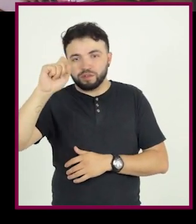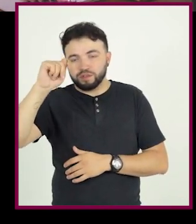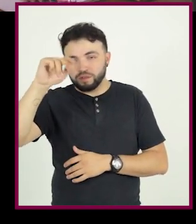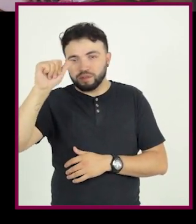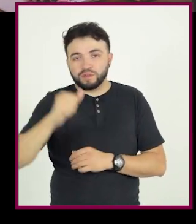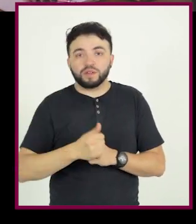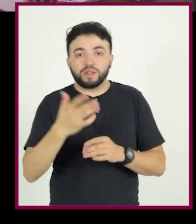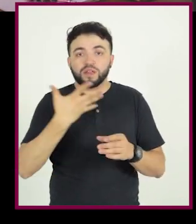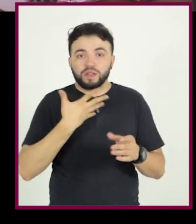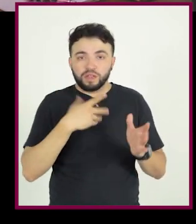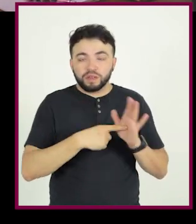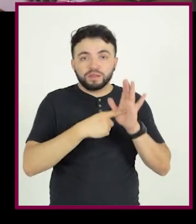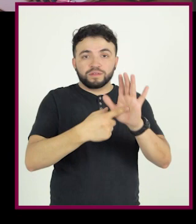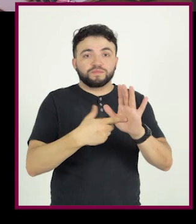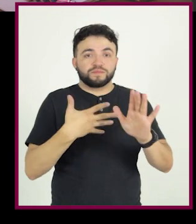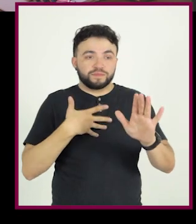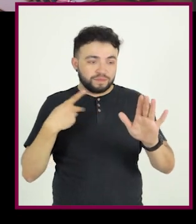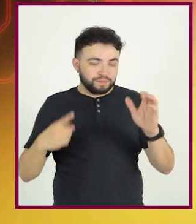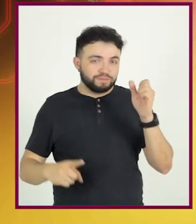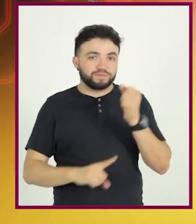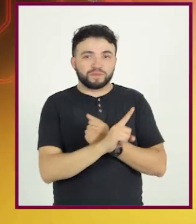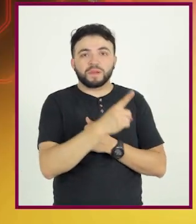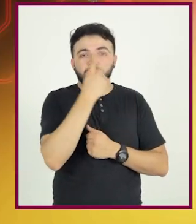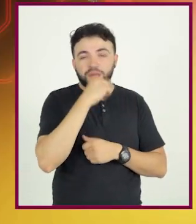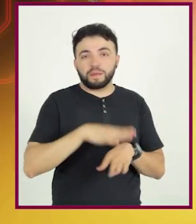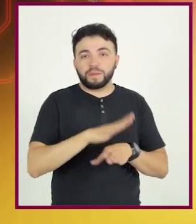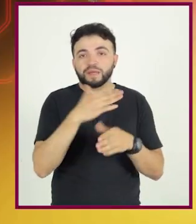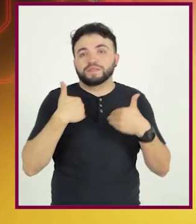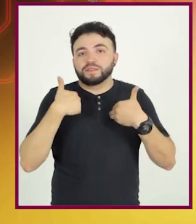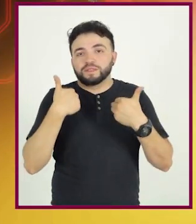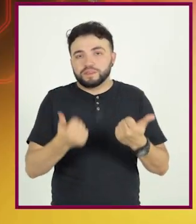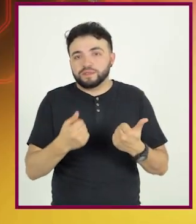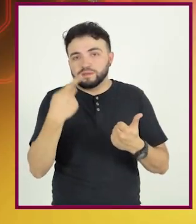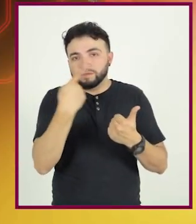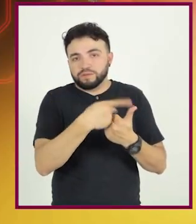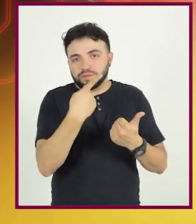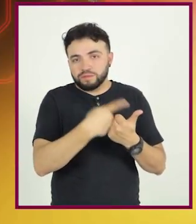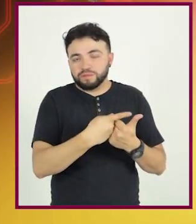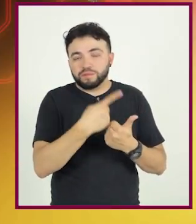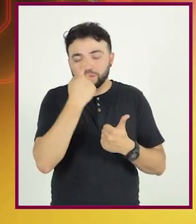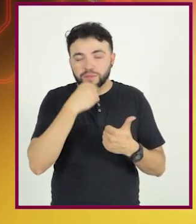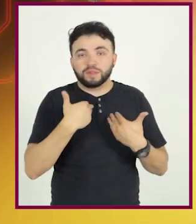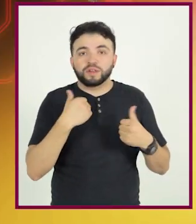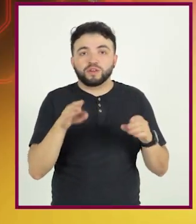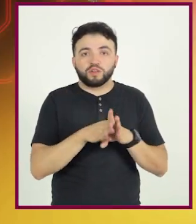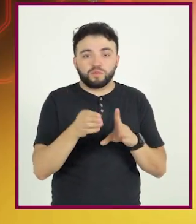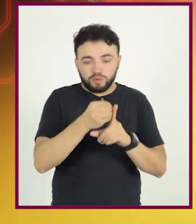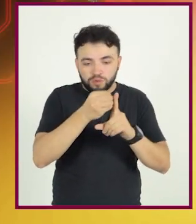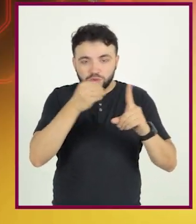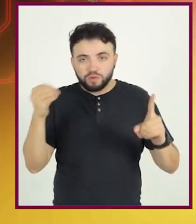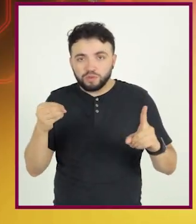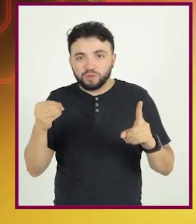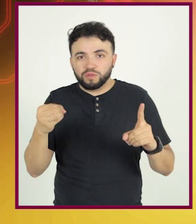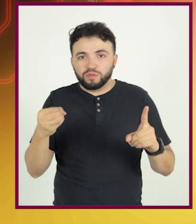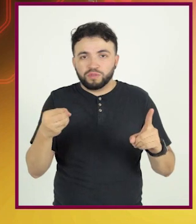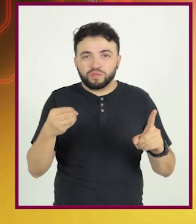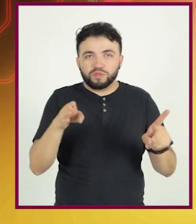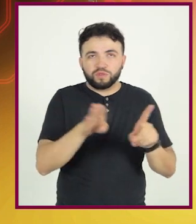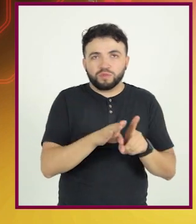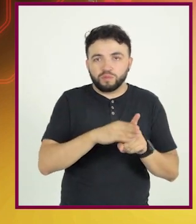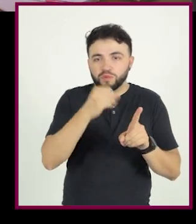consulta, son factores que también influyen en el estudiante para entender una disciplina que requiere un